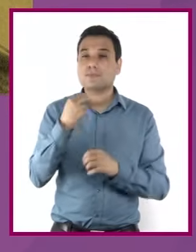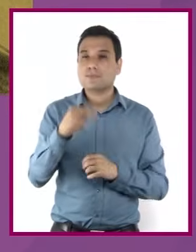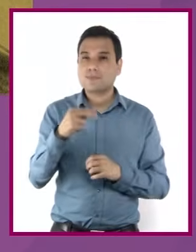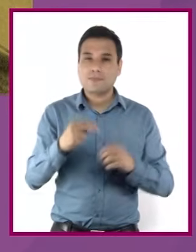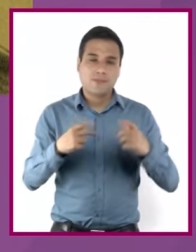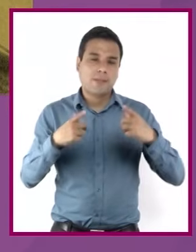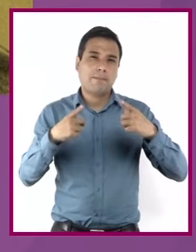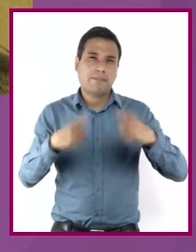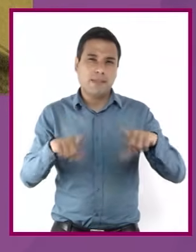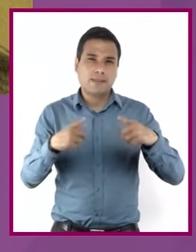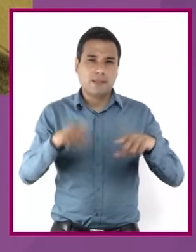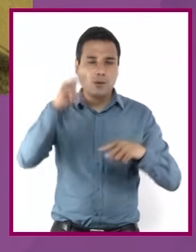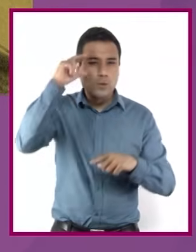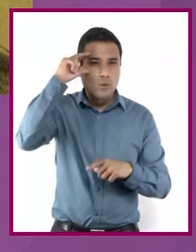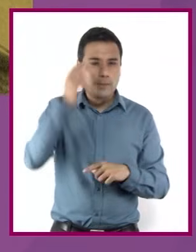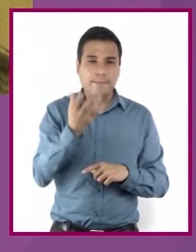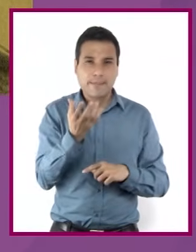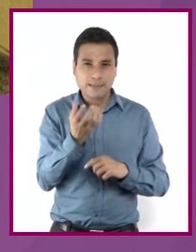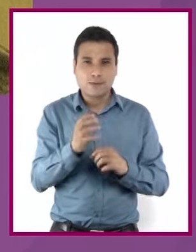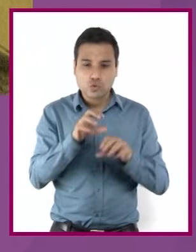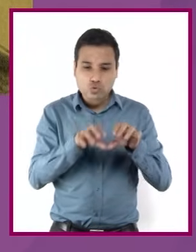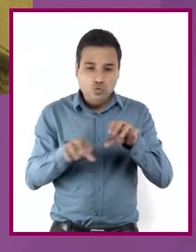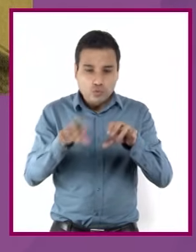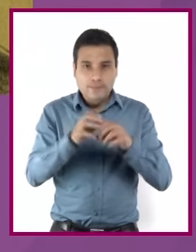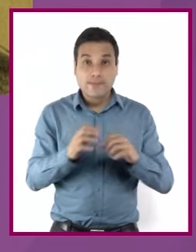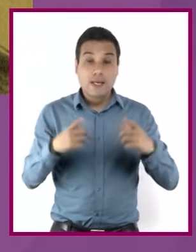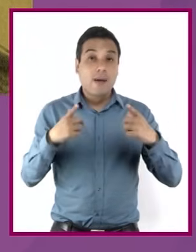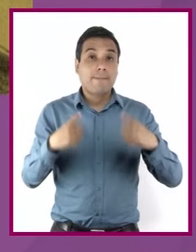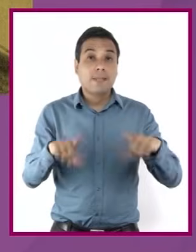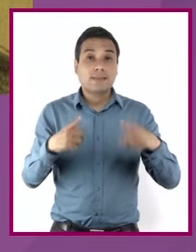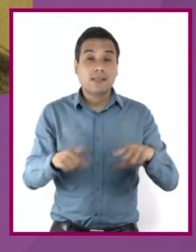con pasas, en el cual la región del pastel